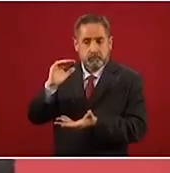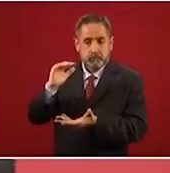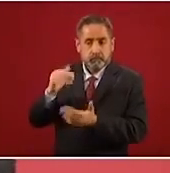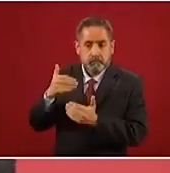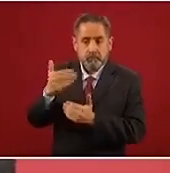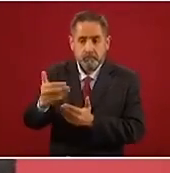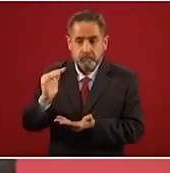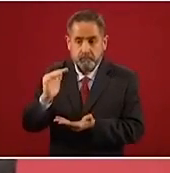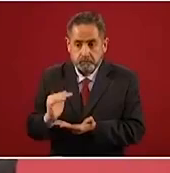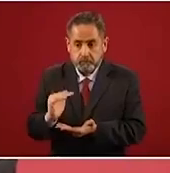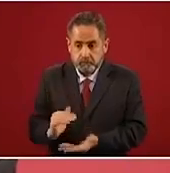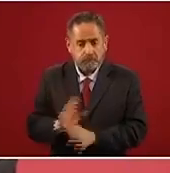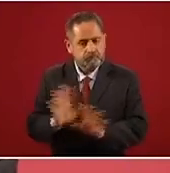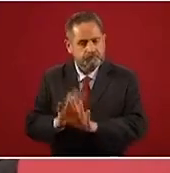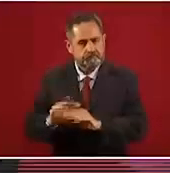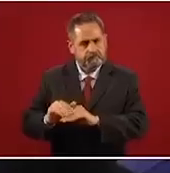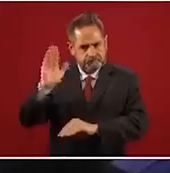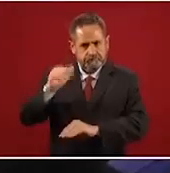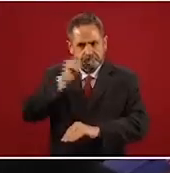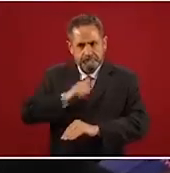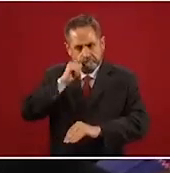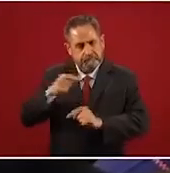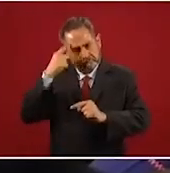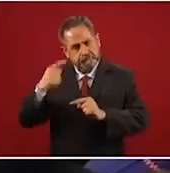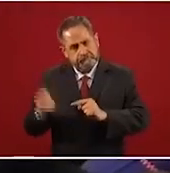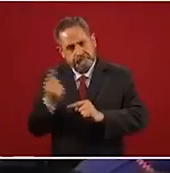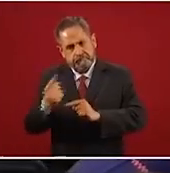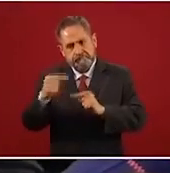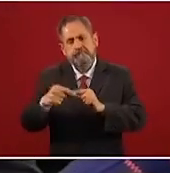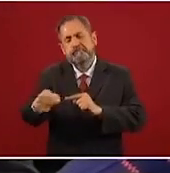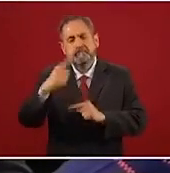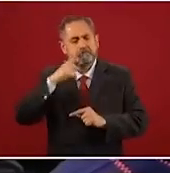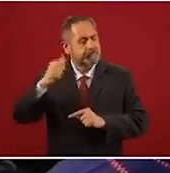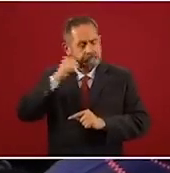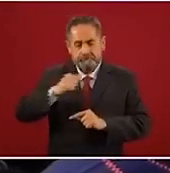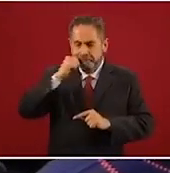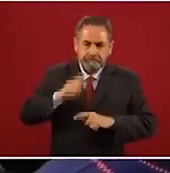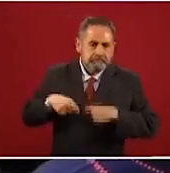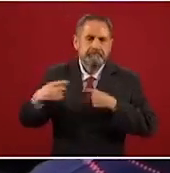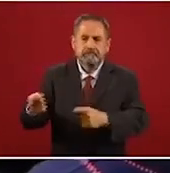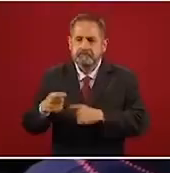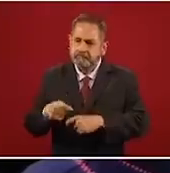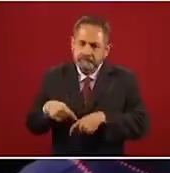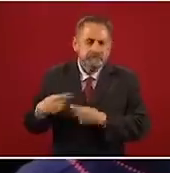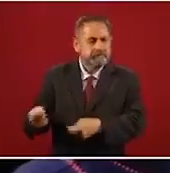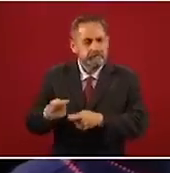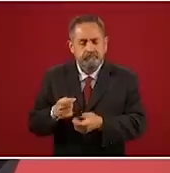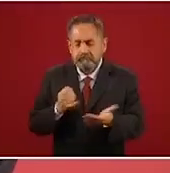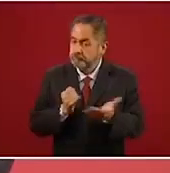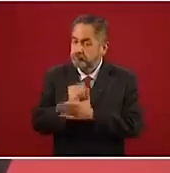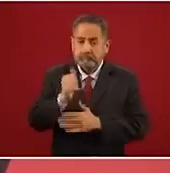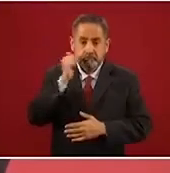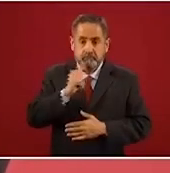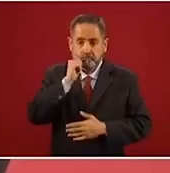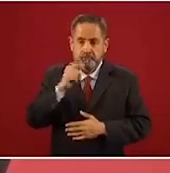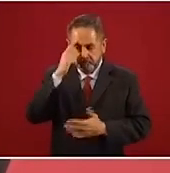anterior, o sea, para que siempre se garantice en